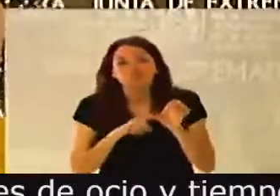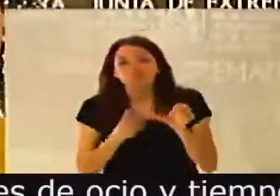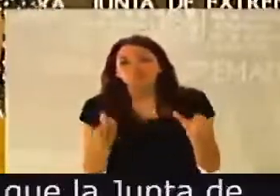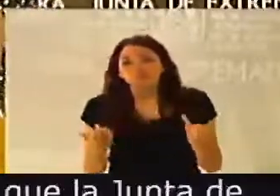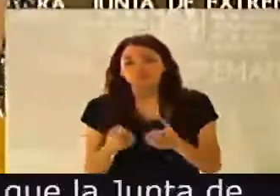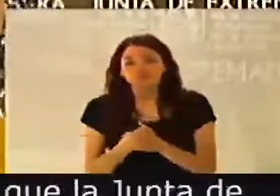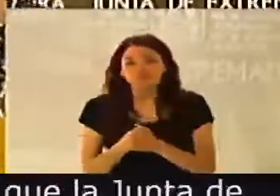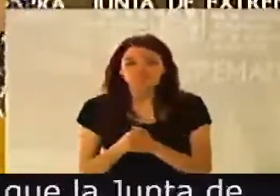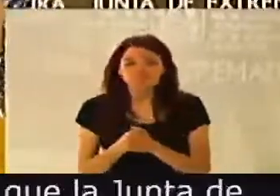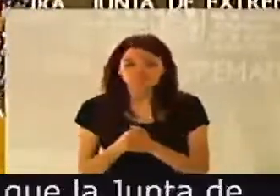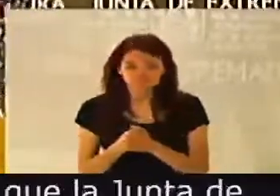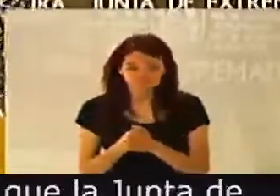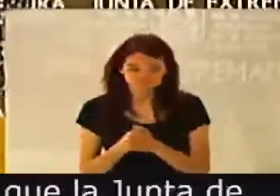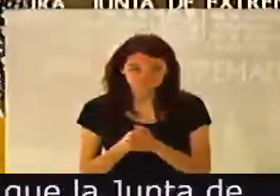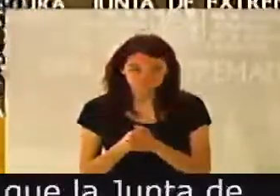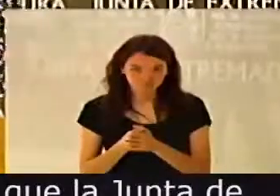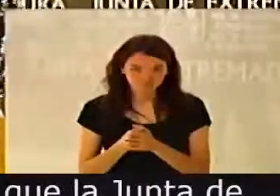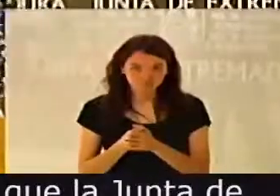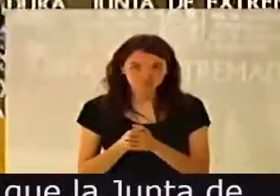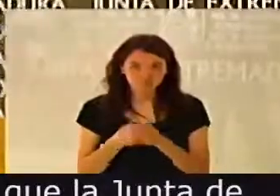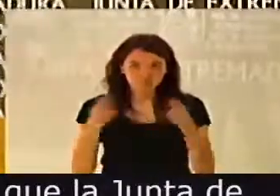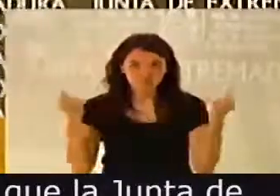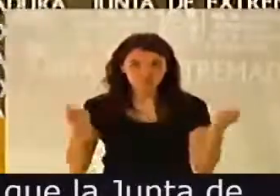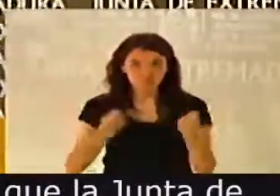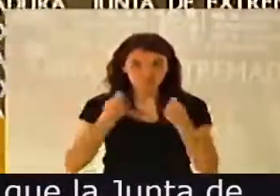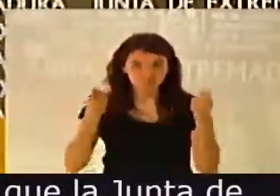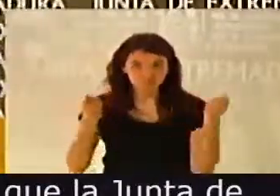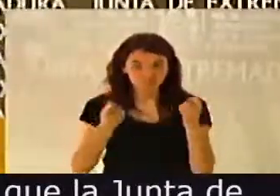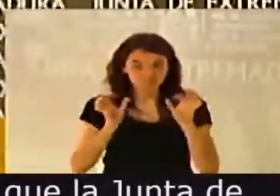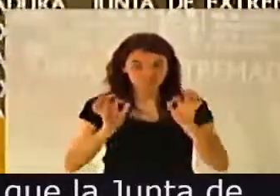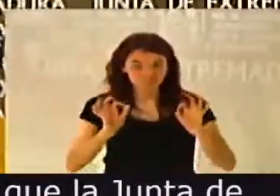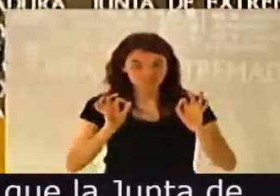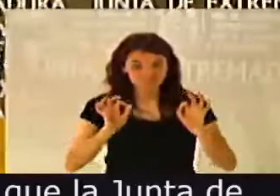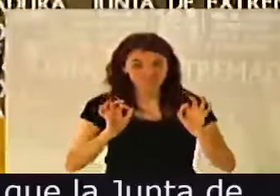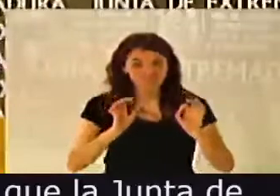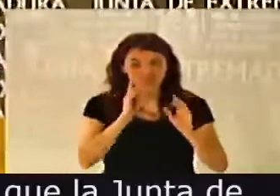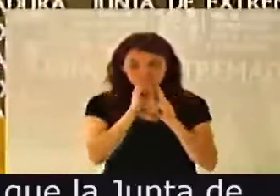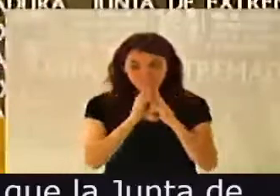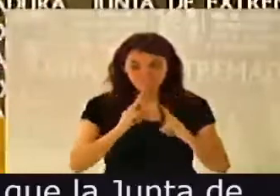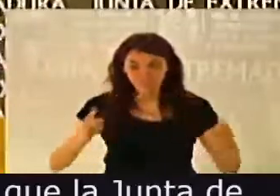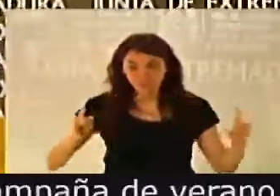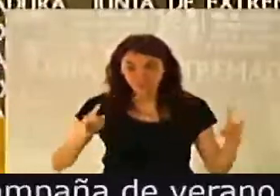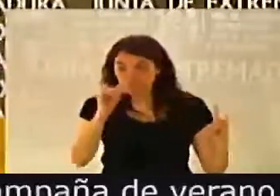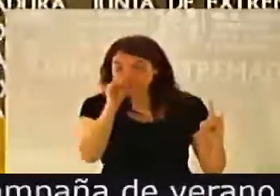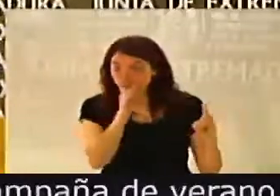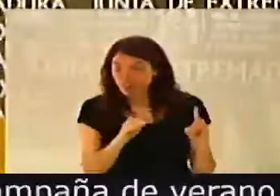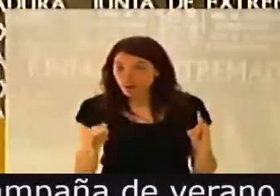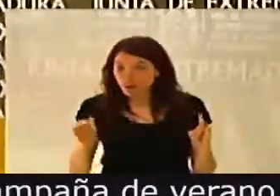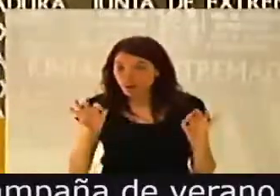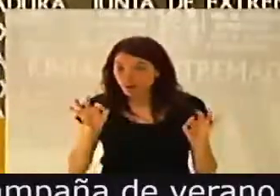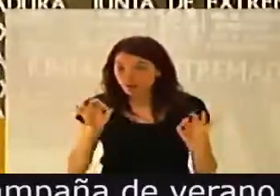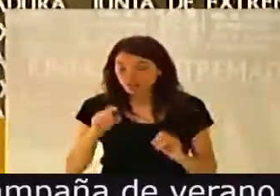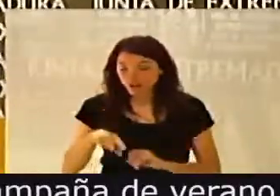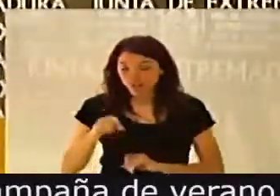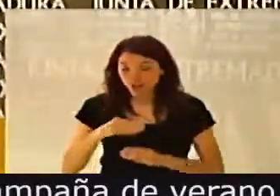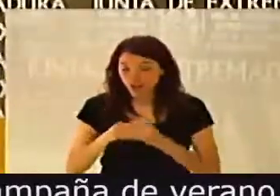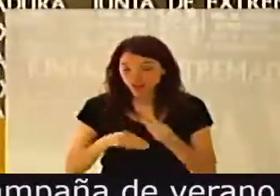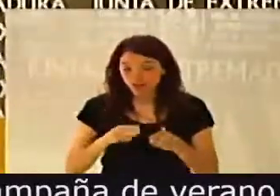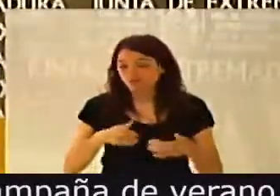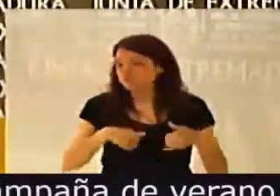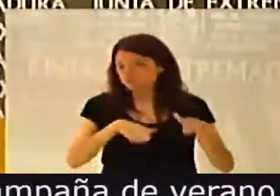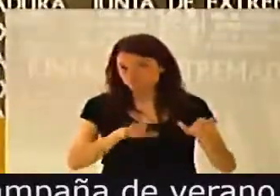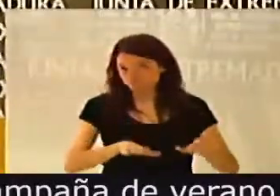mantener su tradicional campaña de verano con sus campamentos, sí es la Junta de Extremadura quien tiene la potestad